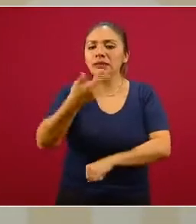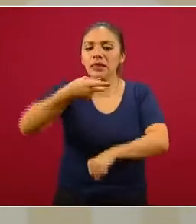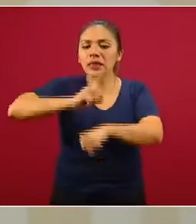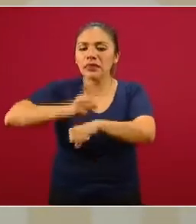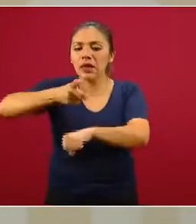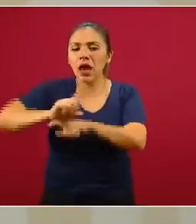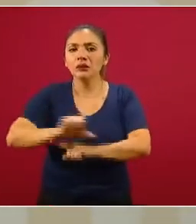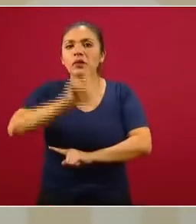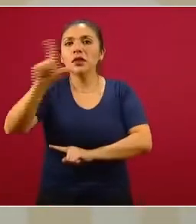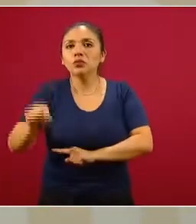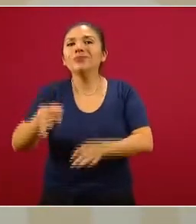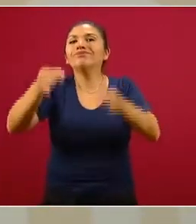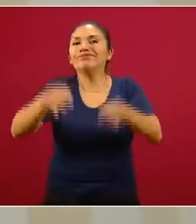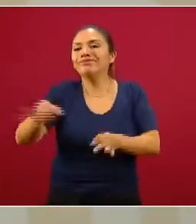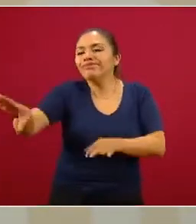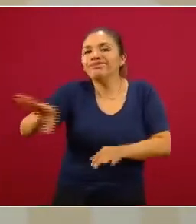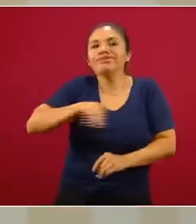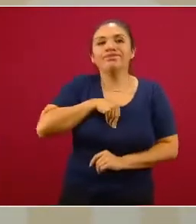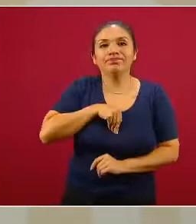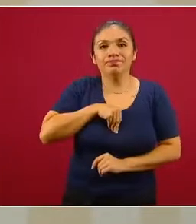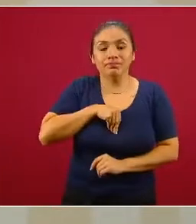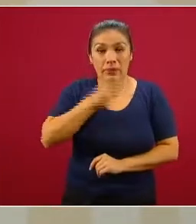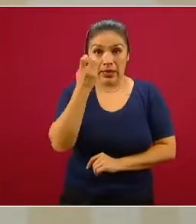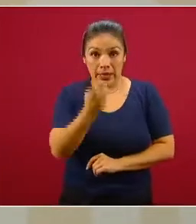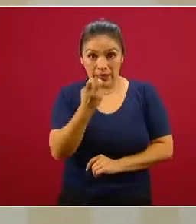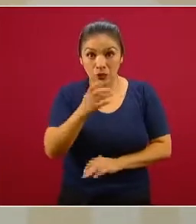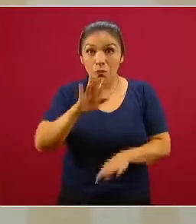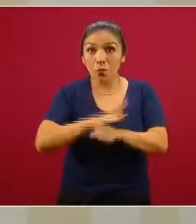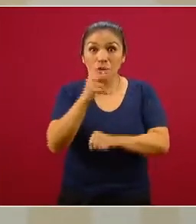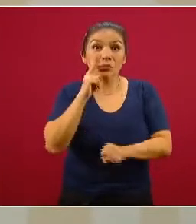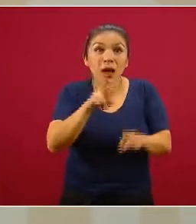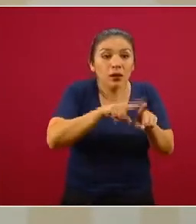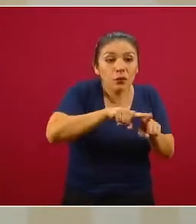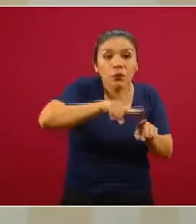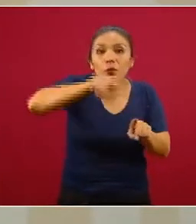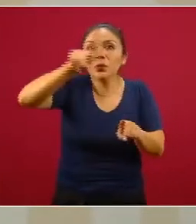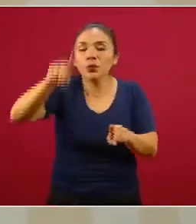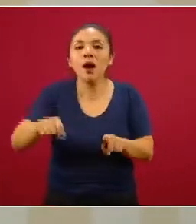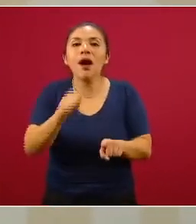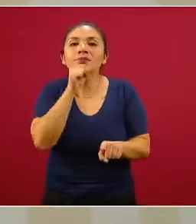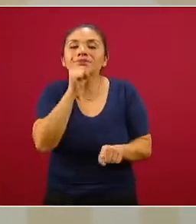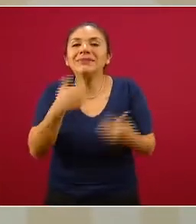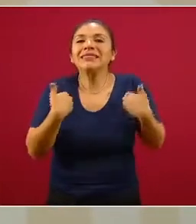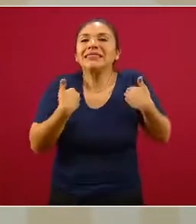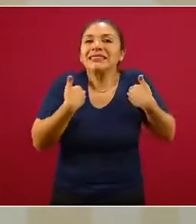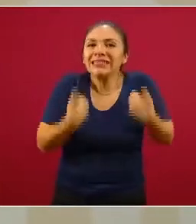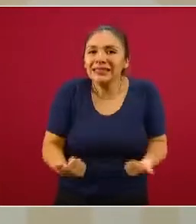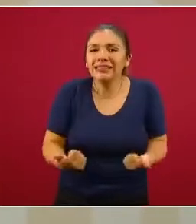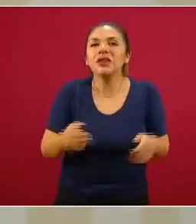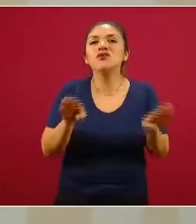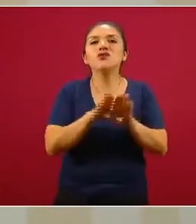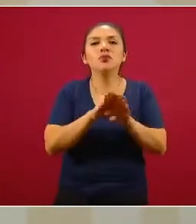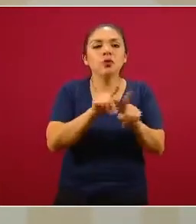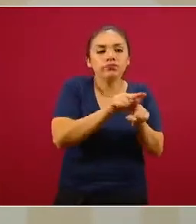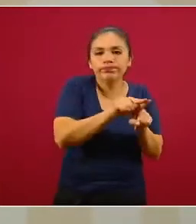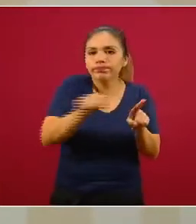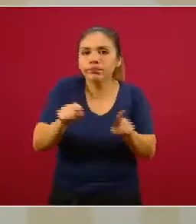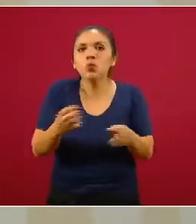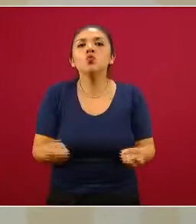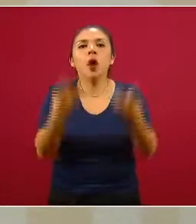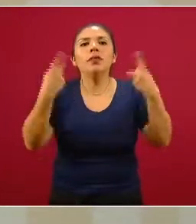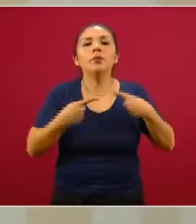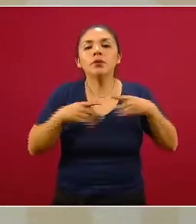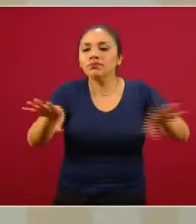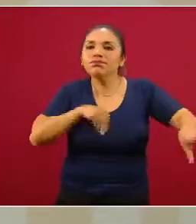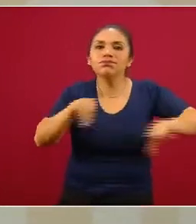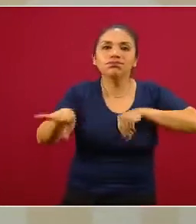es la transmisión. La transmisión es el contagio. Por eso la curva epidémica da información de manera casi directa sobre la intensidad de la